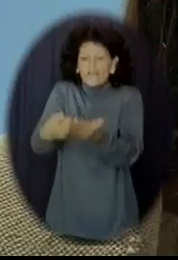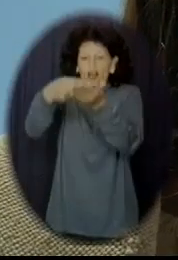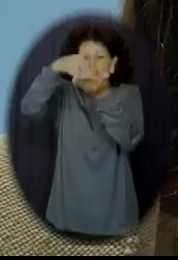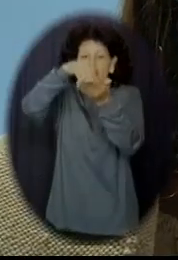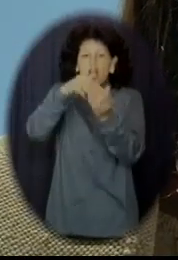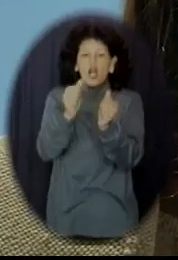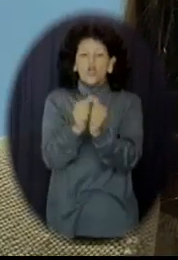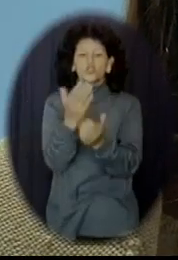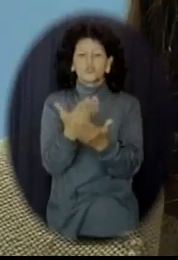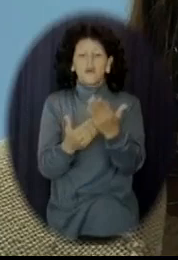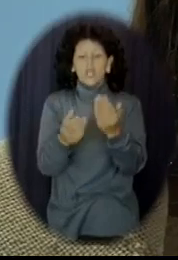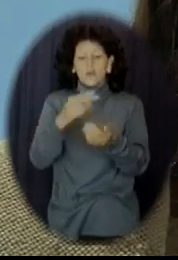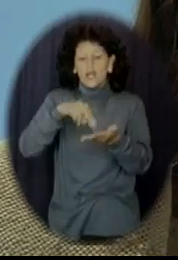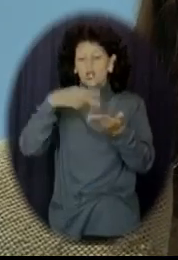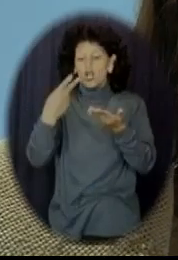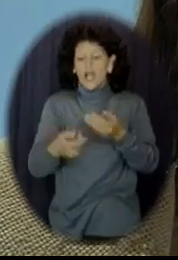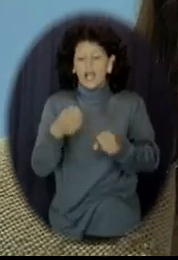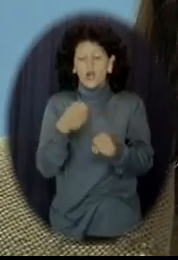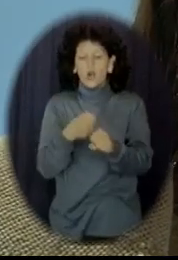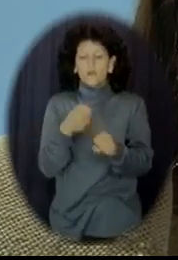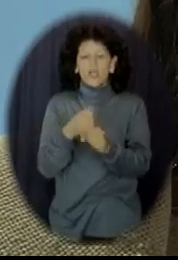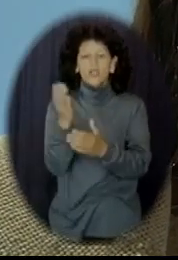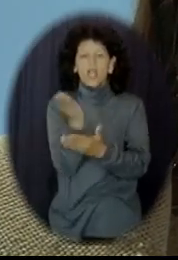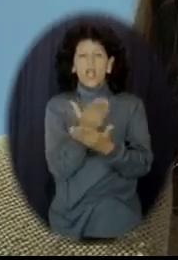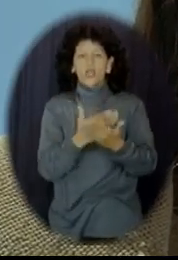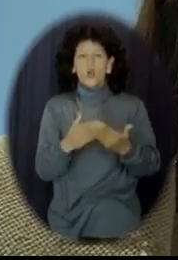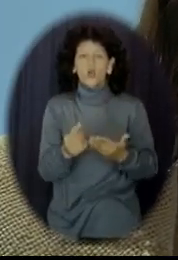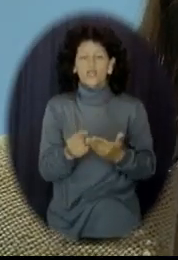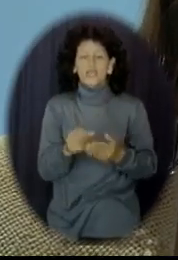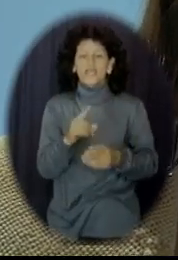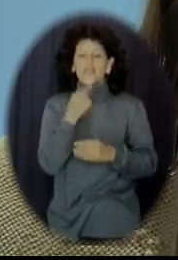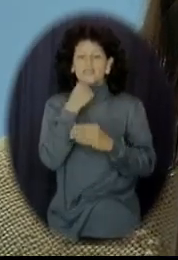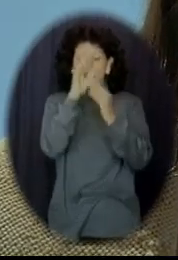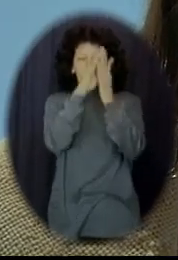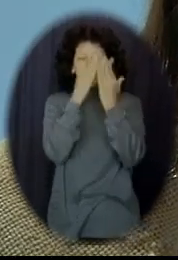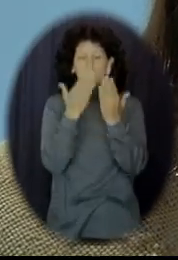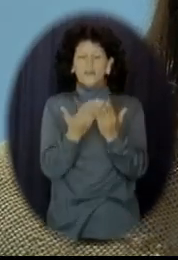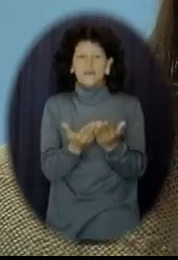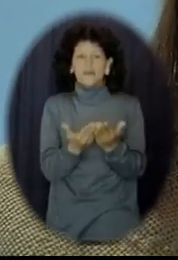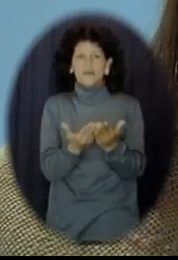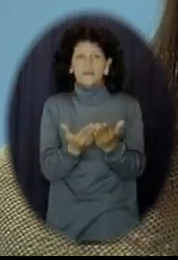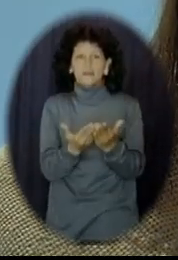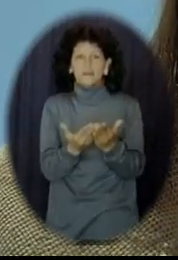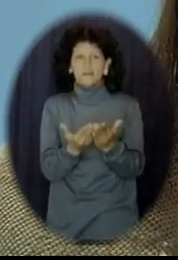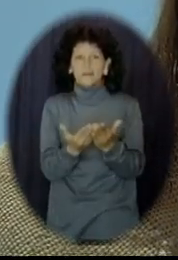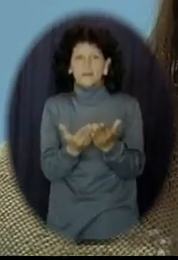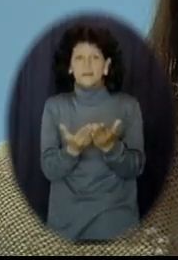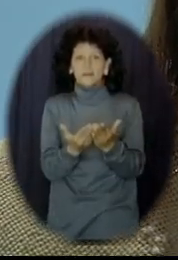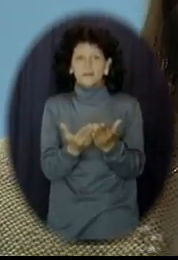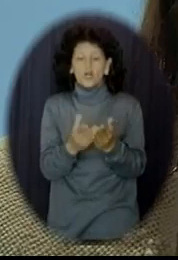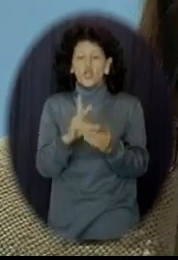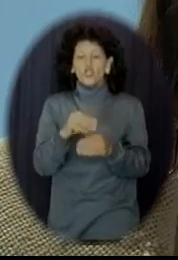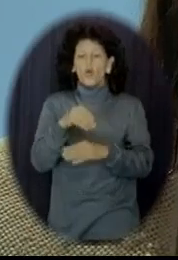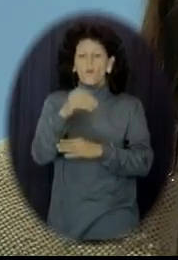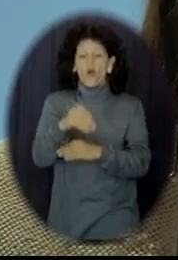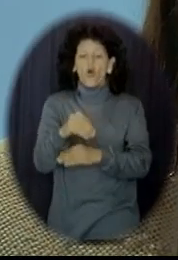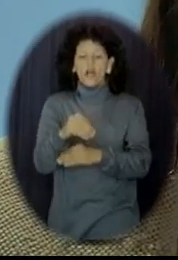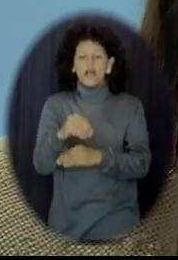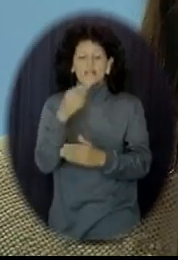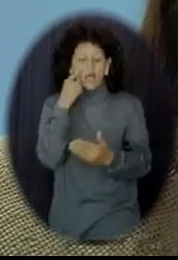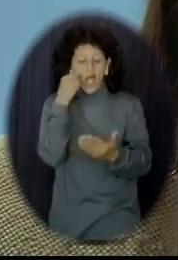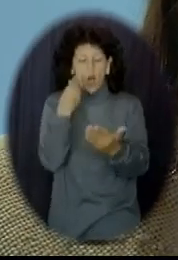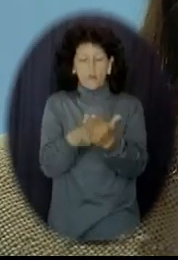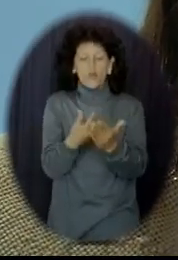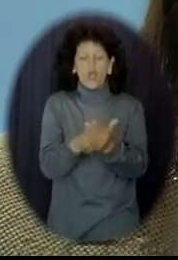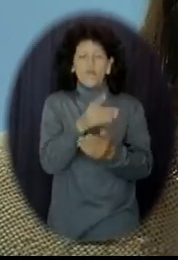con sus manos para que no tropieces con piedra alguna. La escritura dice: No tentarás